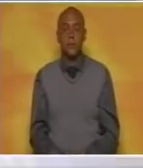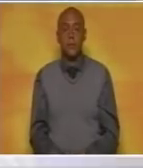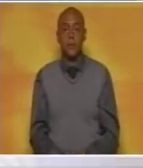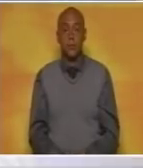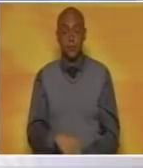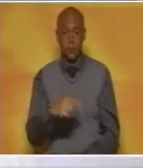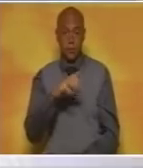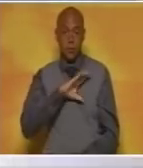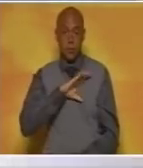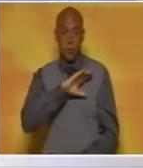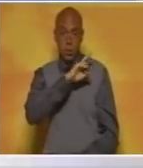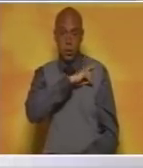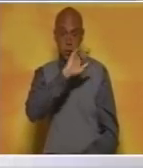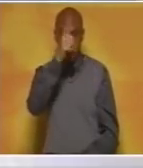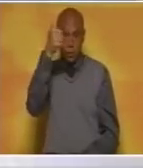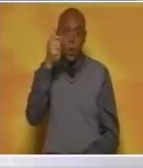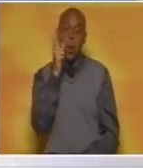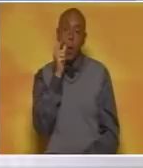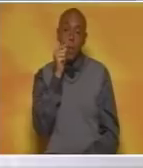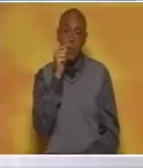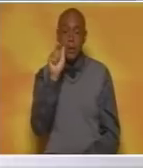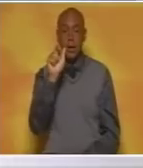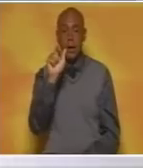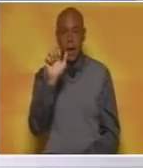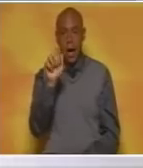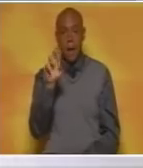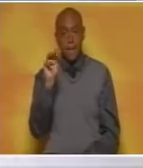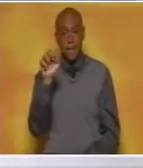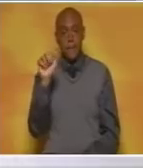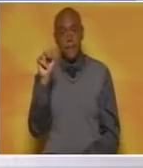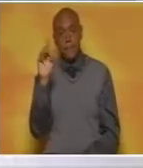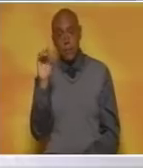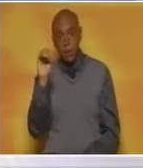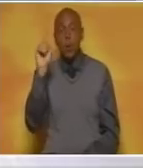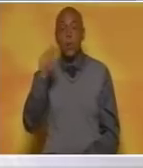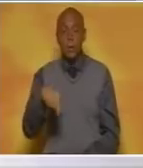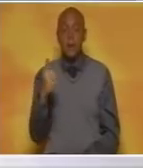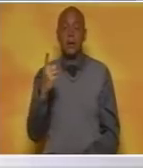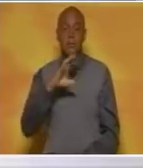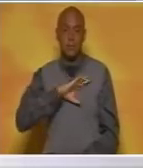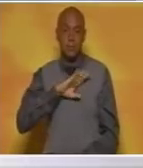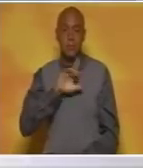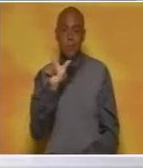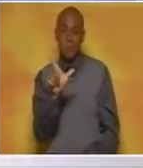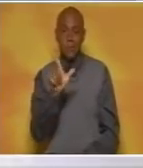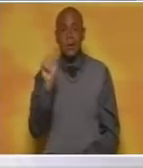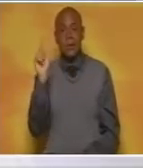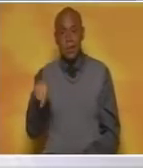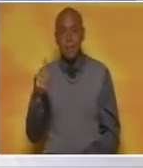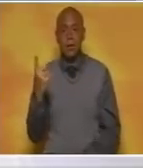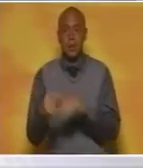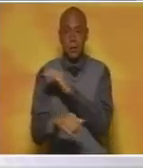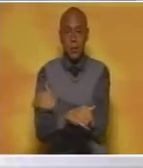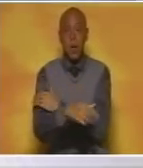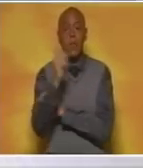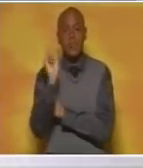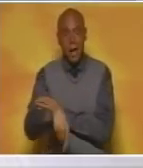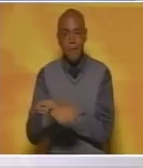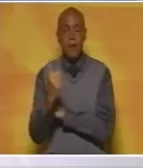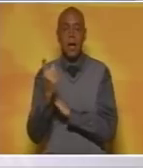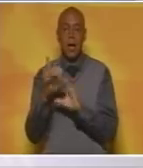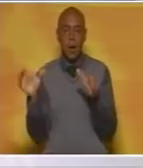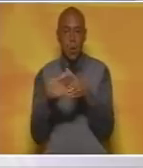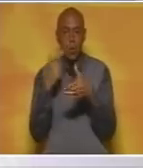El dirigente político independiente Armando Amengual considera necesario que tanto gobierno como oposición lleguen a un acuerdo político para escoger el Comité